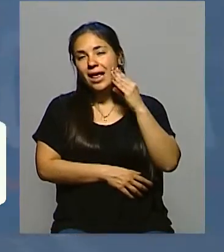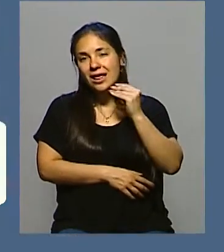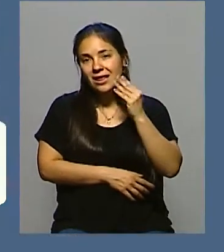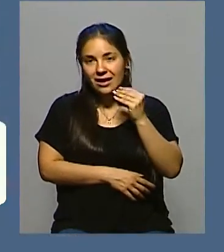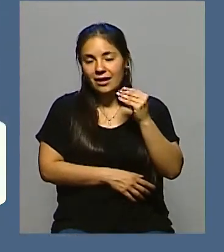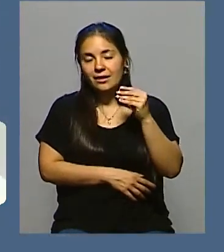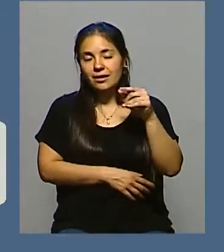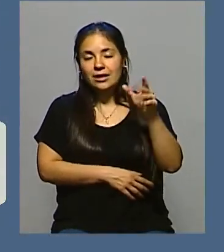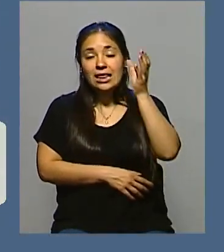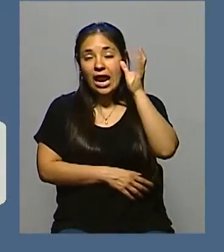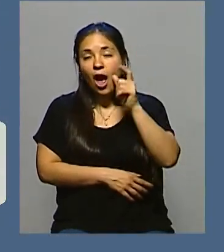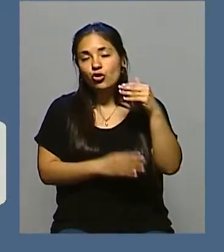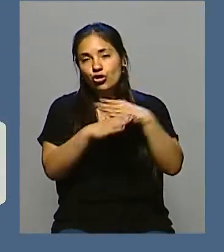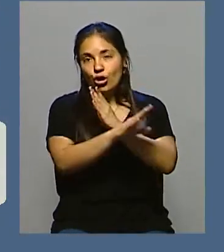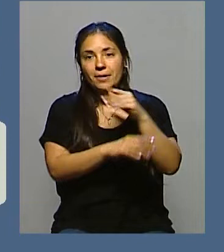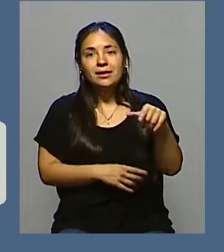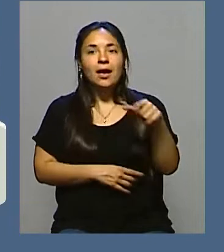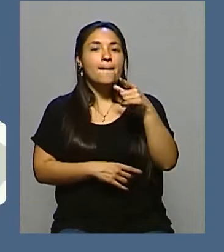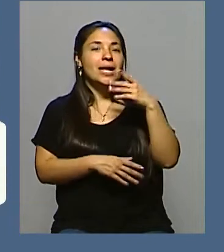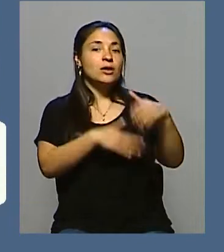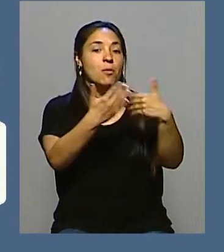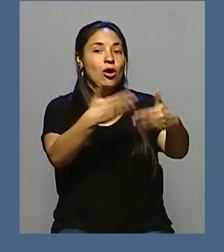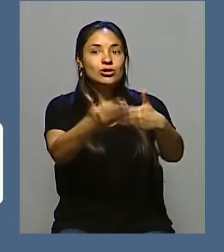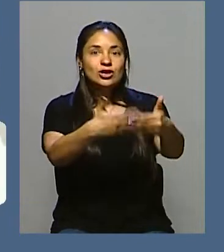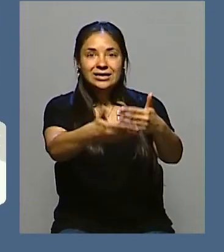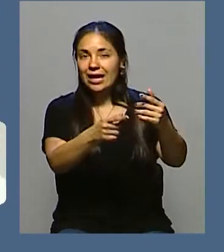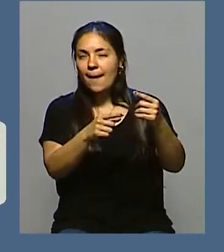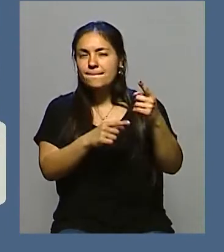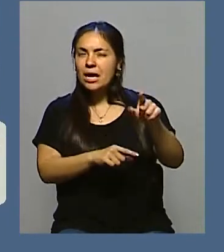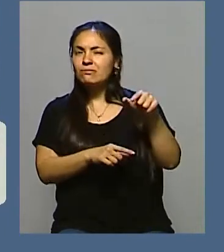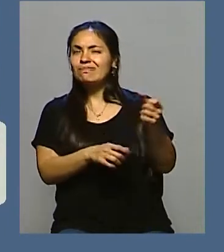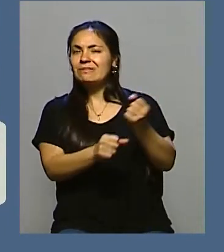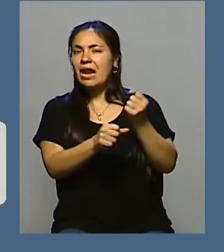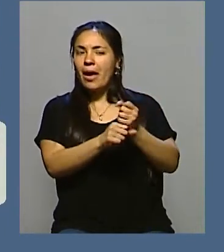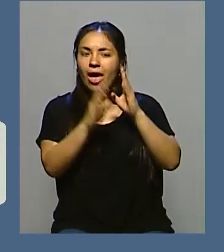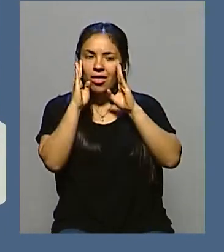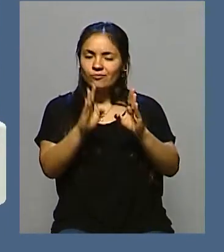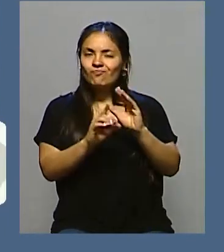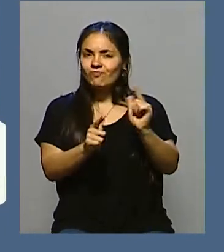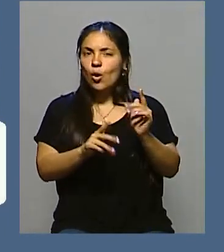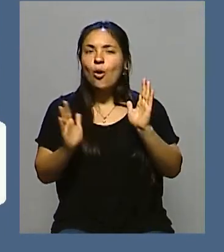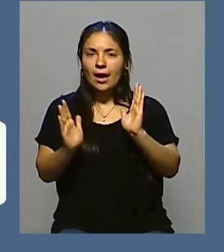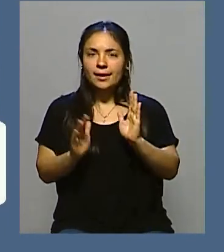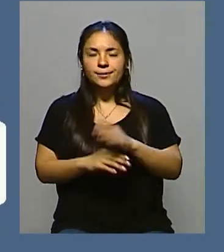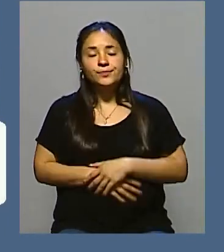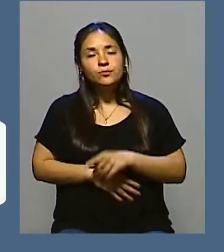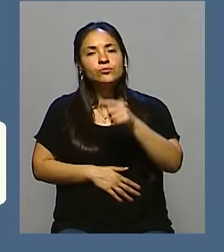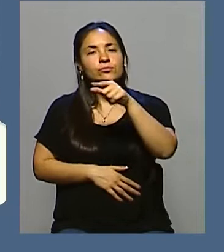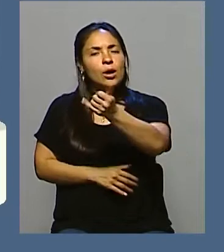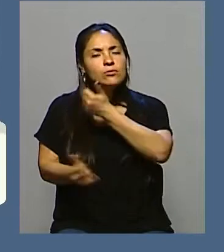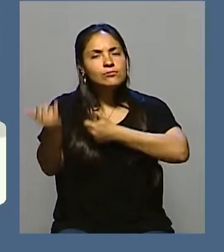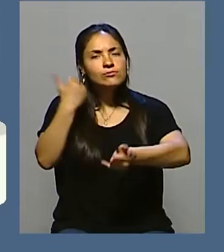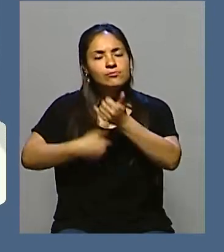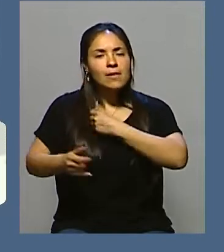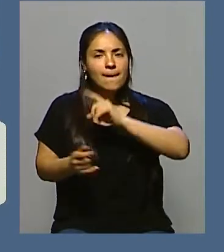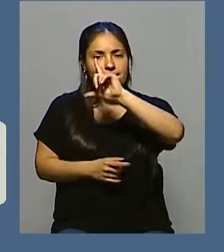progresista, pero bueno, no sabe hablar más a los trabajadores. Guido, usted hablaba de una crisis que está atravesando su